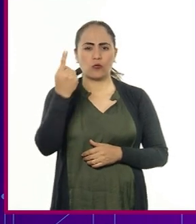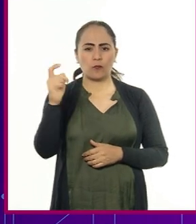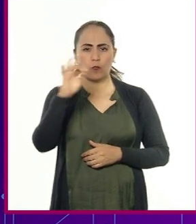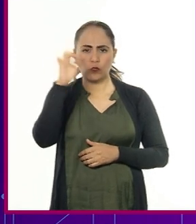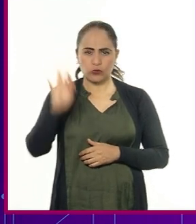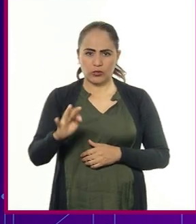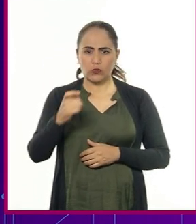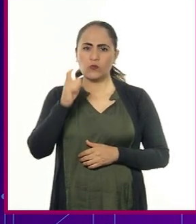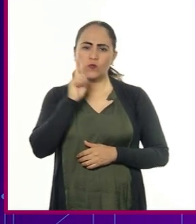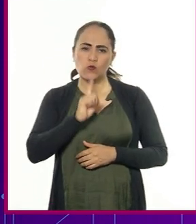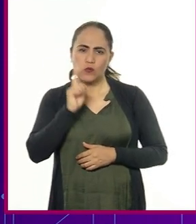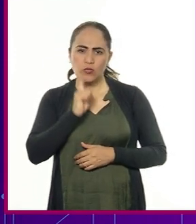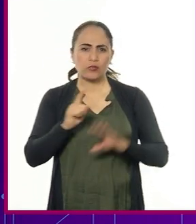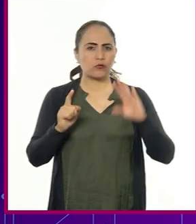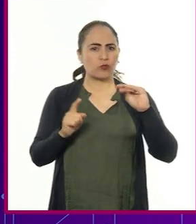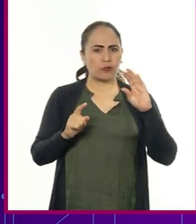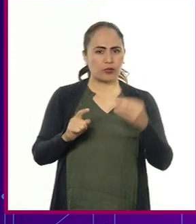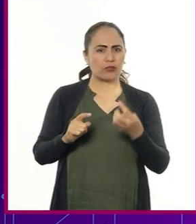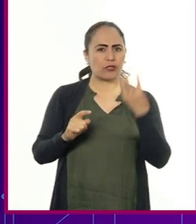de las niñas y el